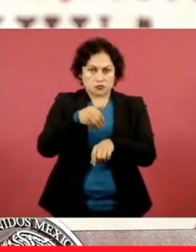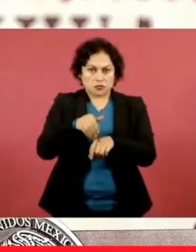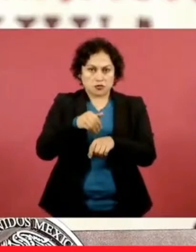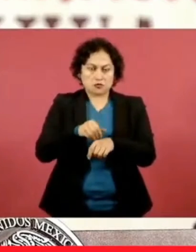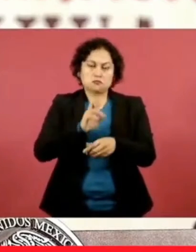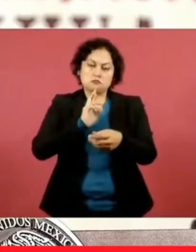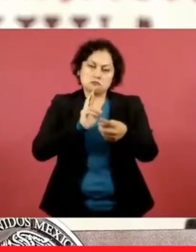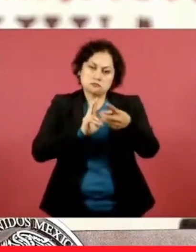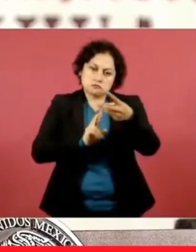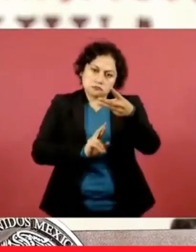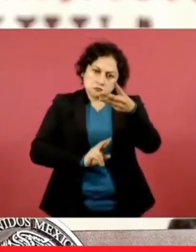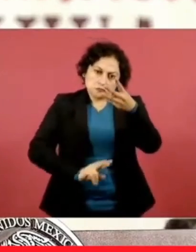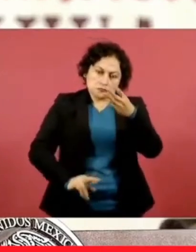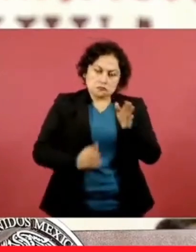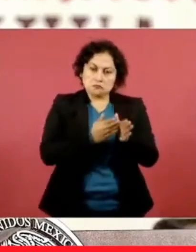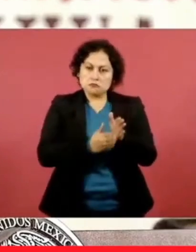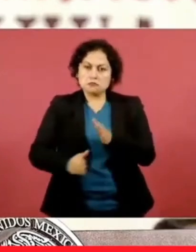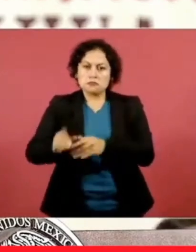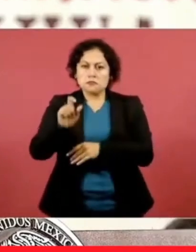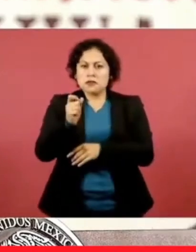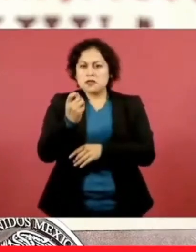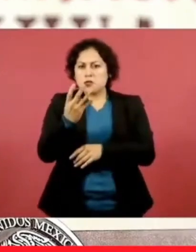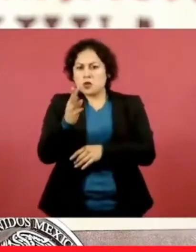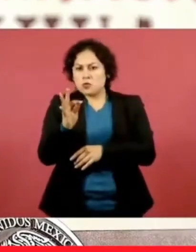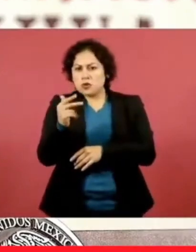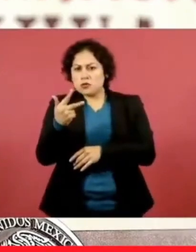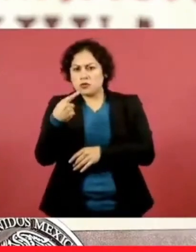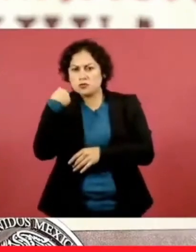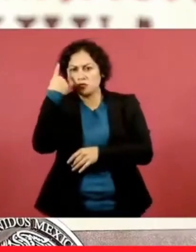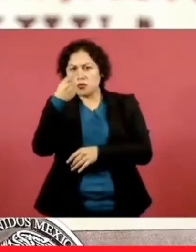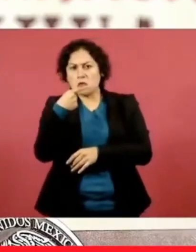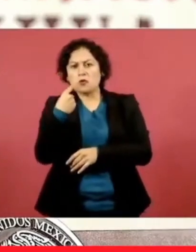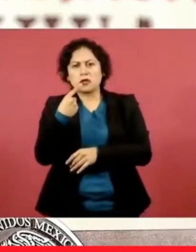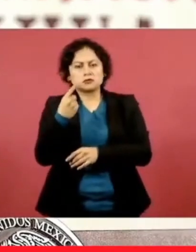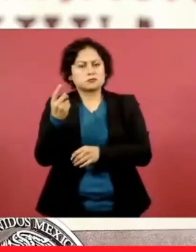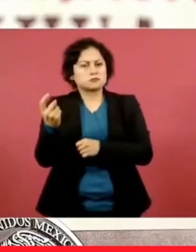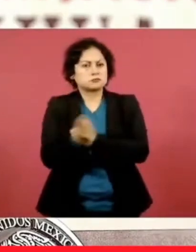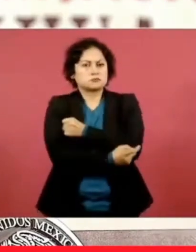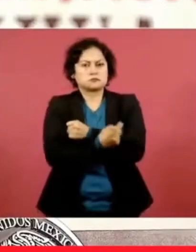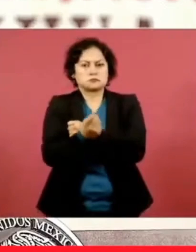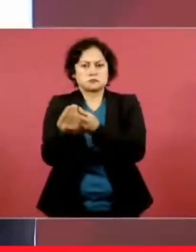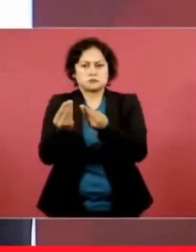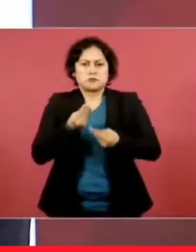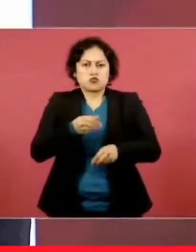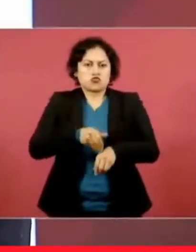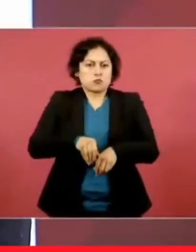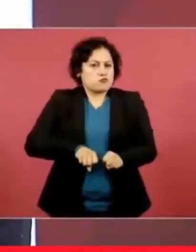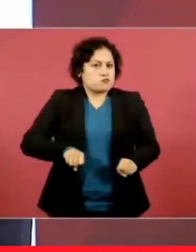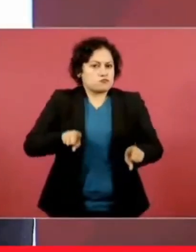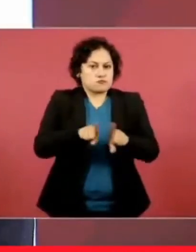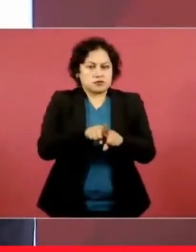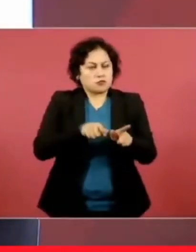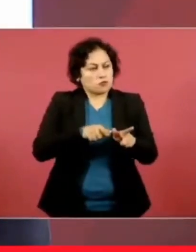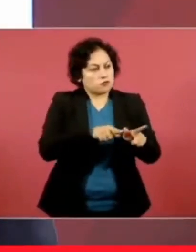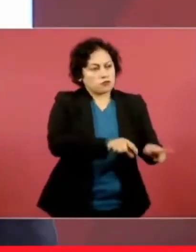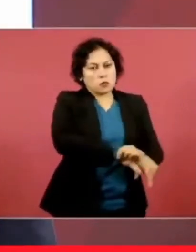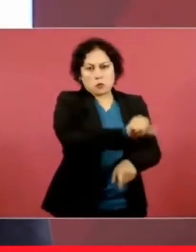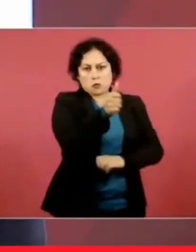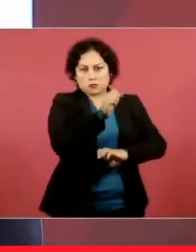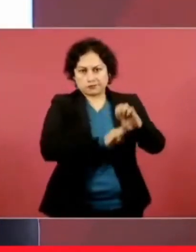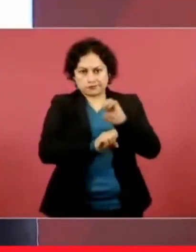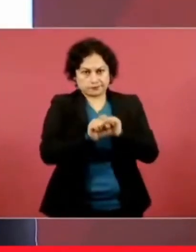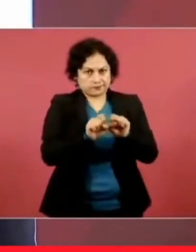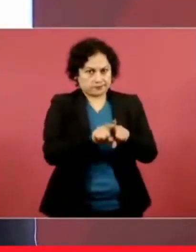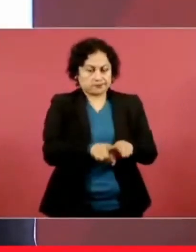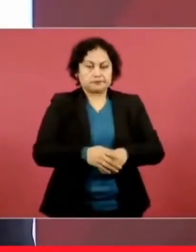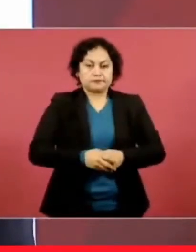a 48 horas ustedes mantienen el mismo número que han mantenido por siempre. Si bien, como ya lo he comentado,